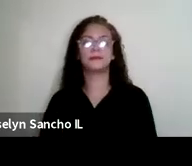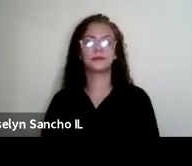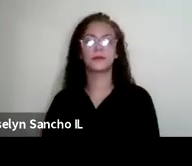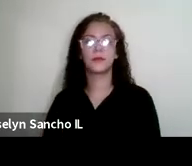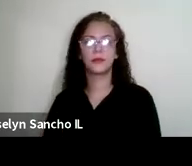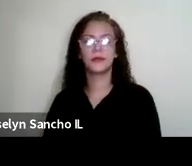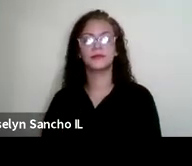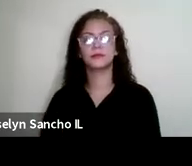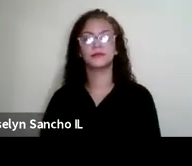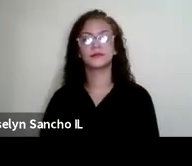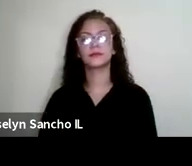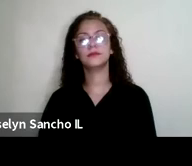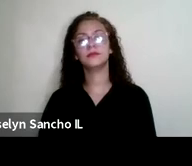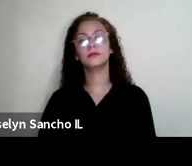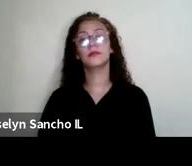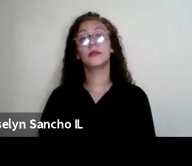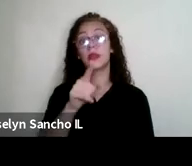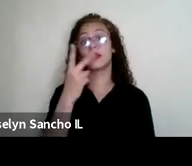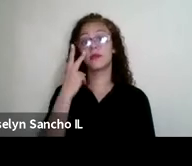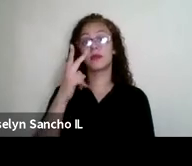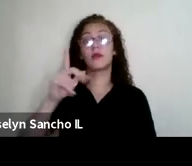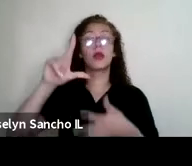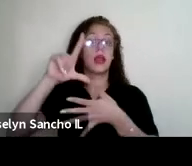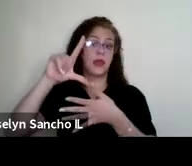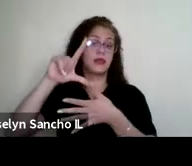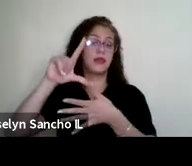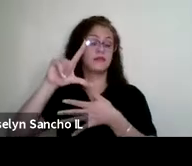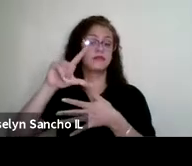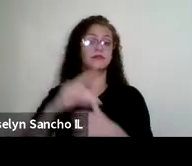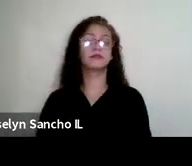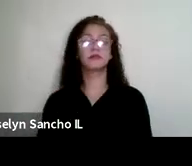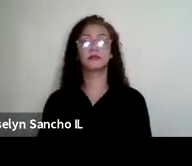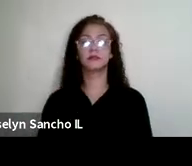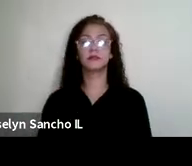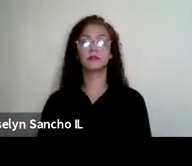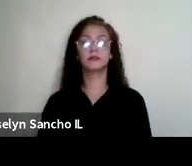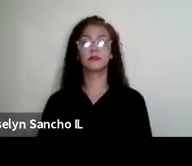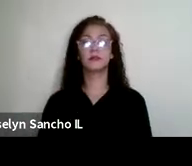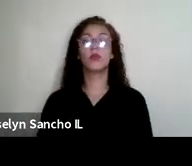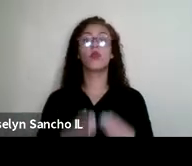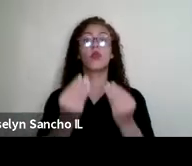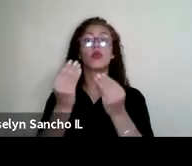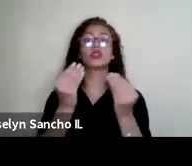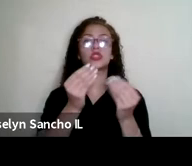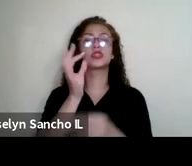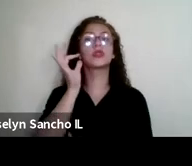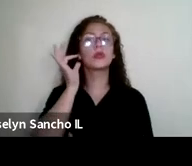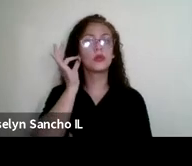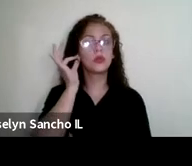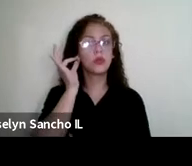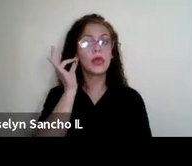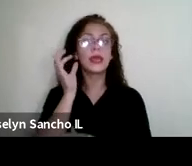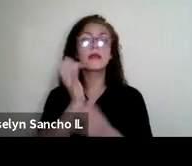Aquí vamos a ver en América Latina, ¿verdad?, que la cantidad de mujeres investigadoras a